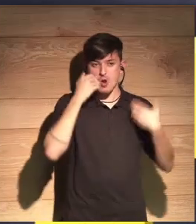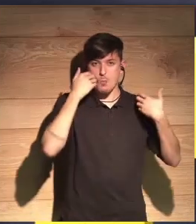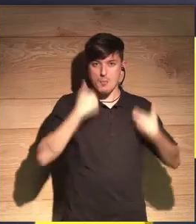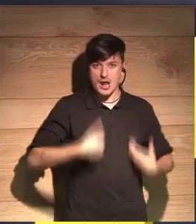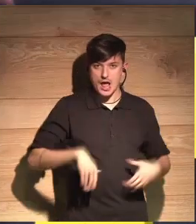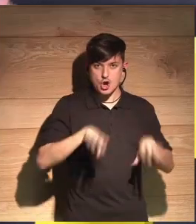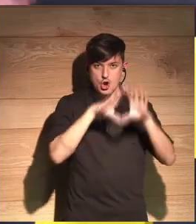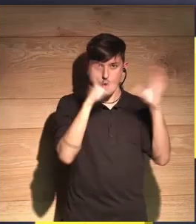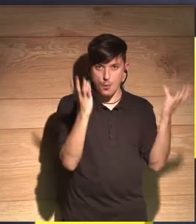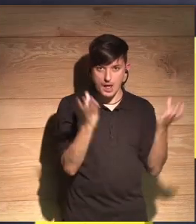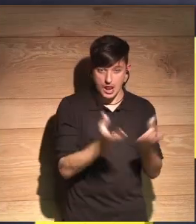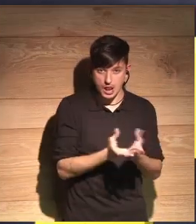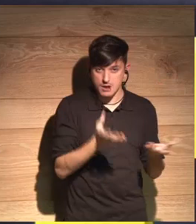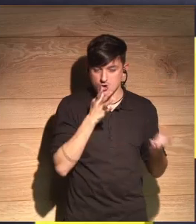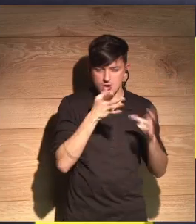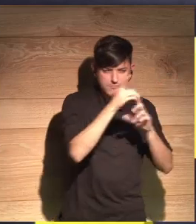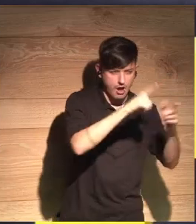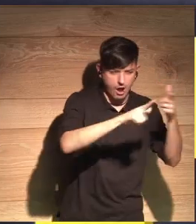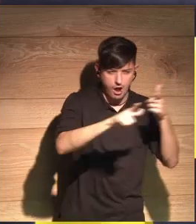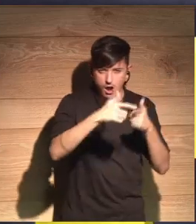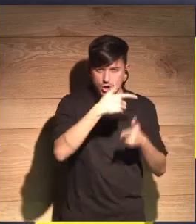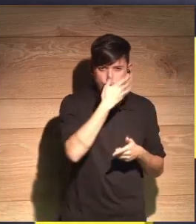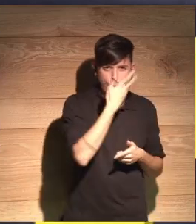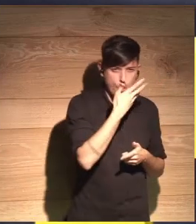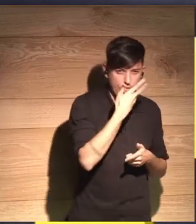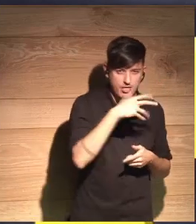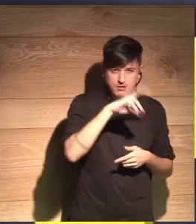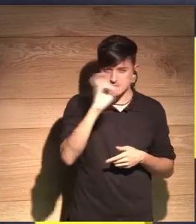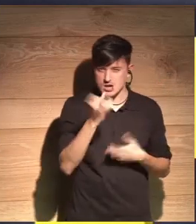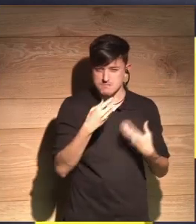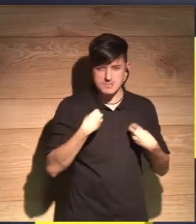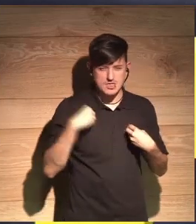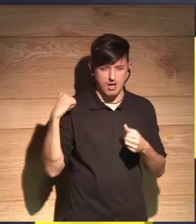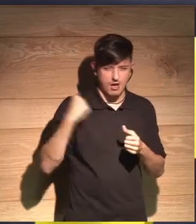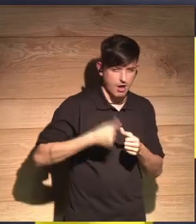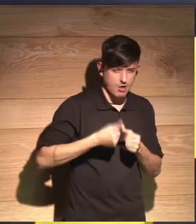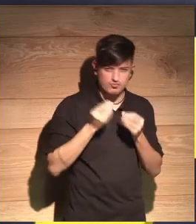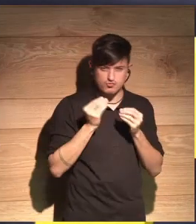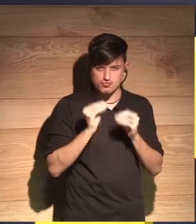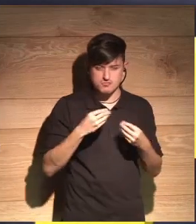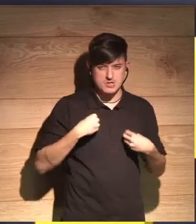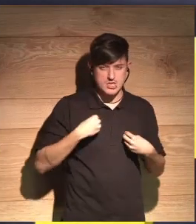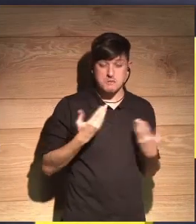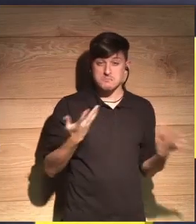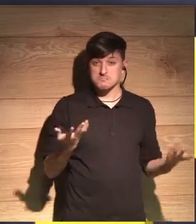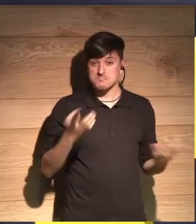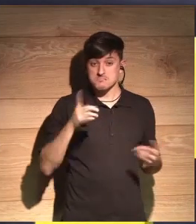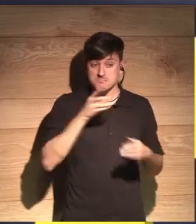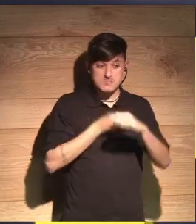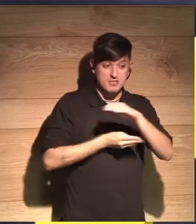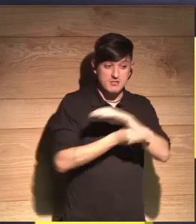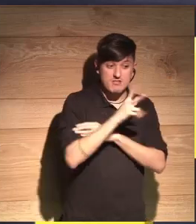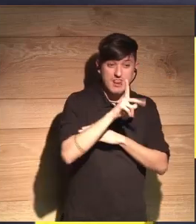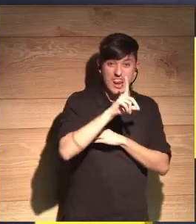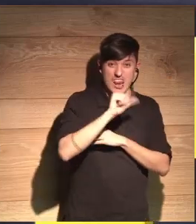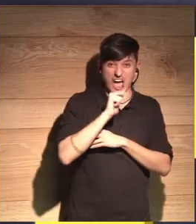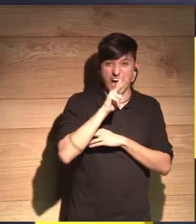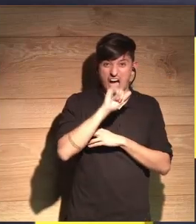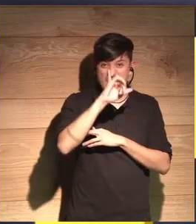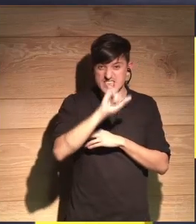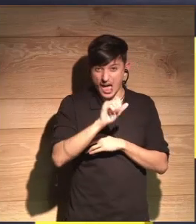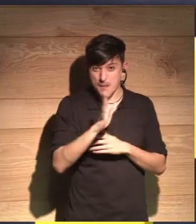no solo por lo que viaja por lo que conoce por lo que ha vivido nació en la haya pero